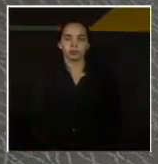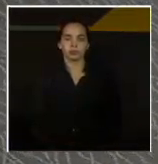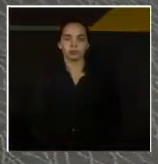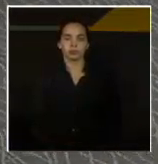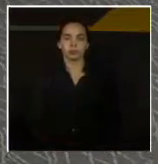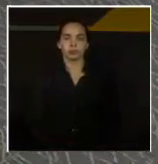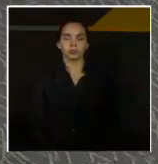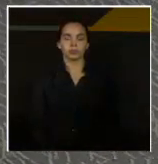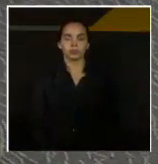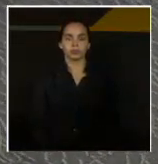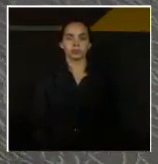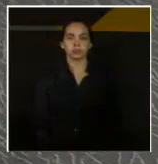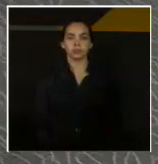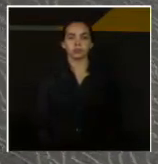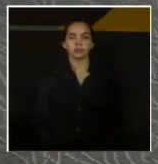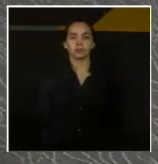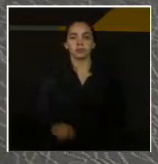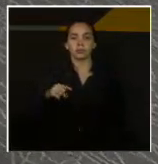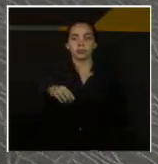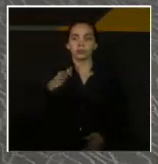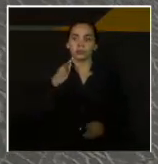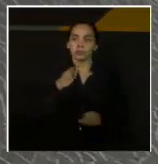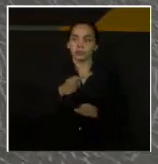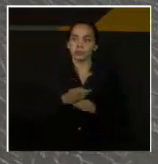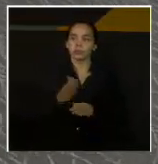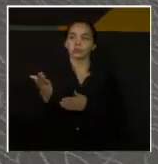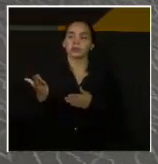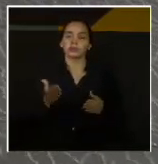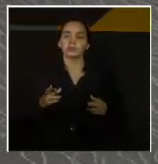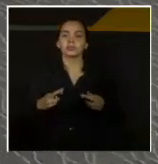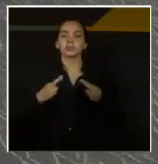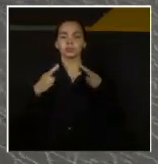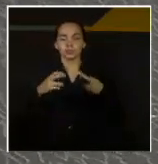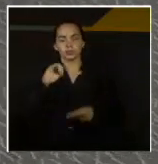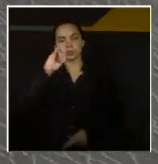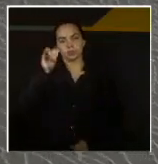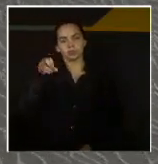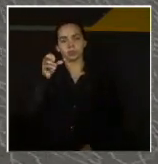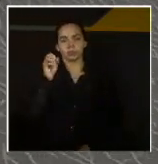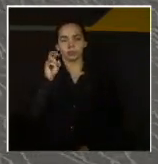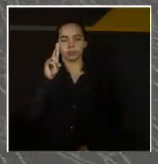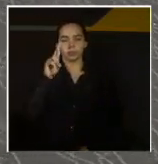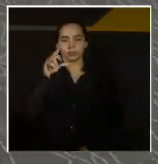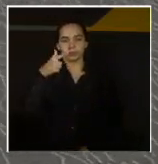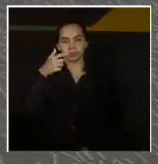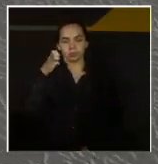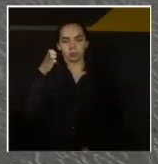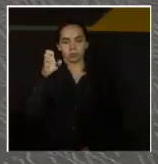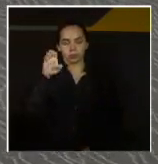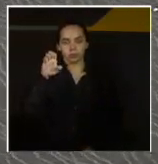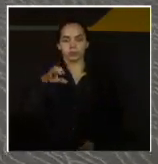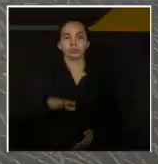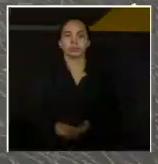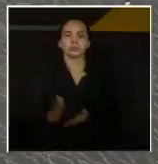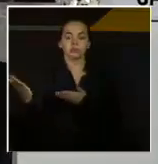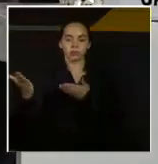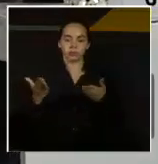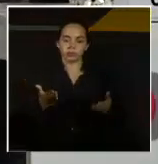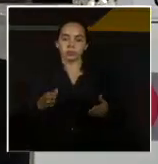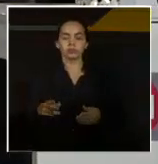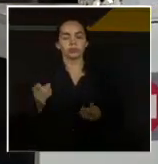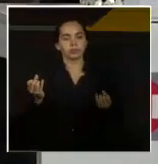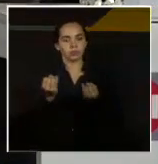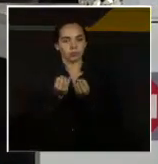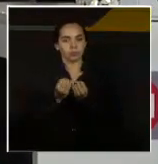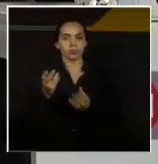Muchísimas gracias. Y en ese momento le pedimos al candidato Jorge Zavala Castro que nos acompañe con su intervención, con la misma pregunta